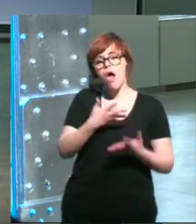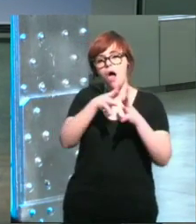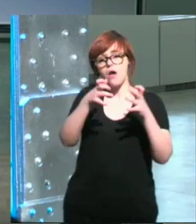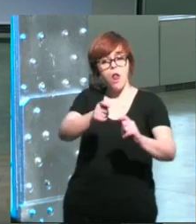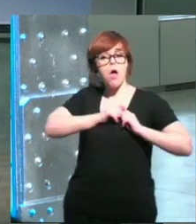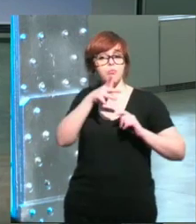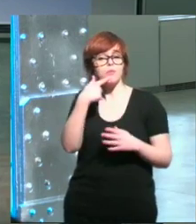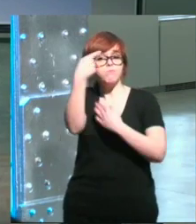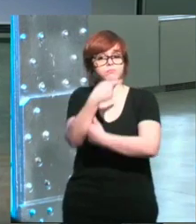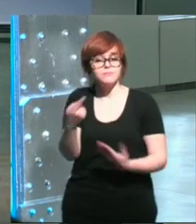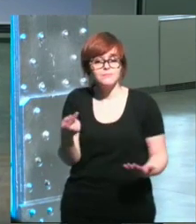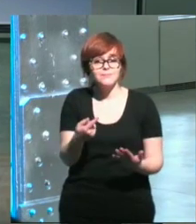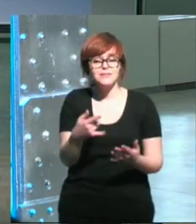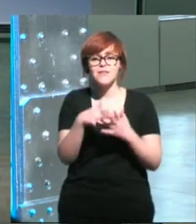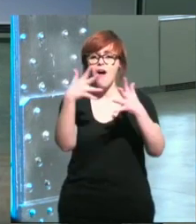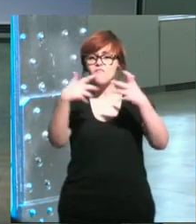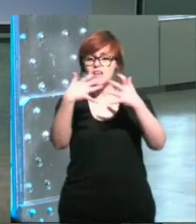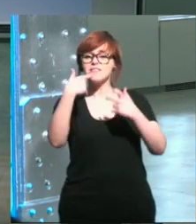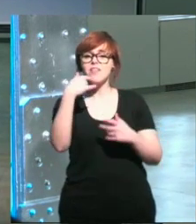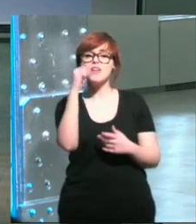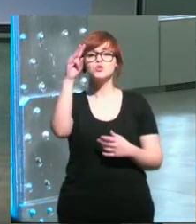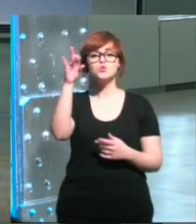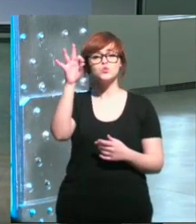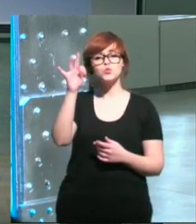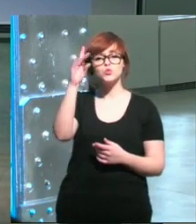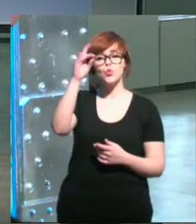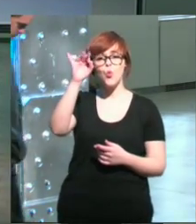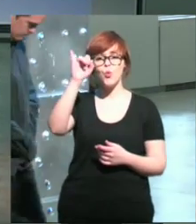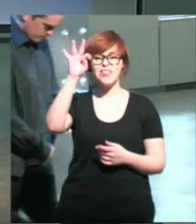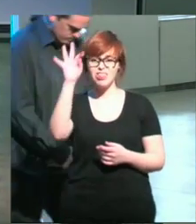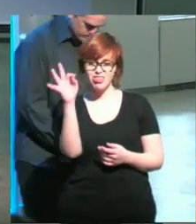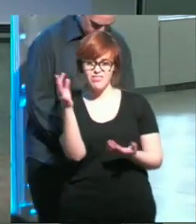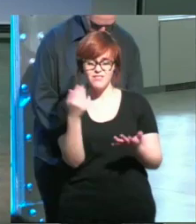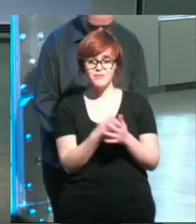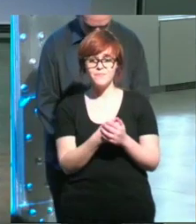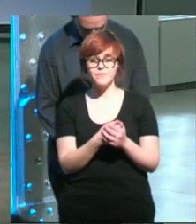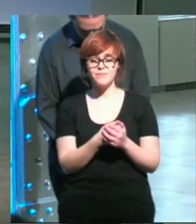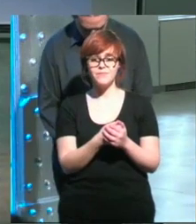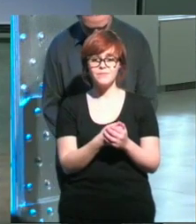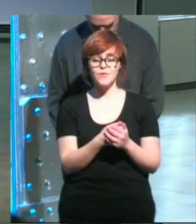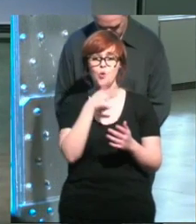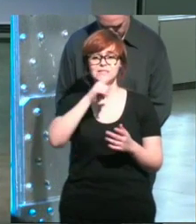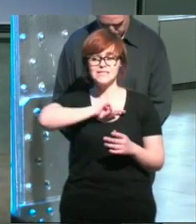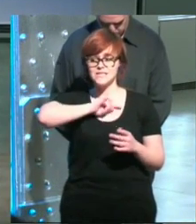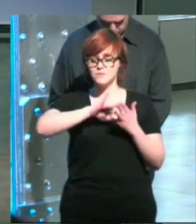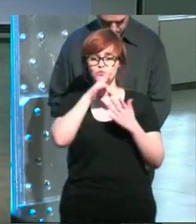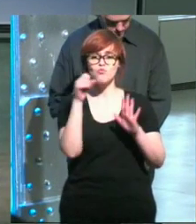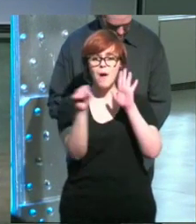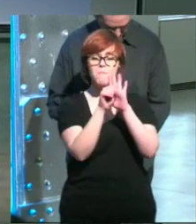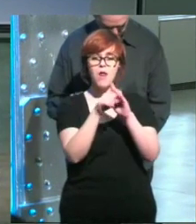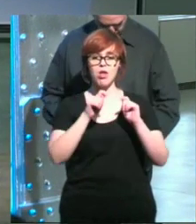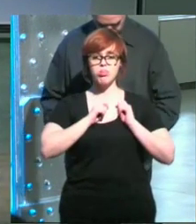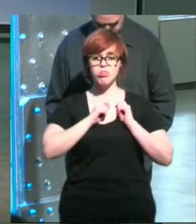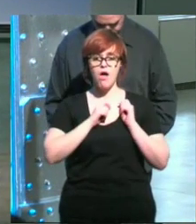hacerlo. Esa frase tan importante de just do it. O por supuesto el sentimiento que genera esa marca